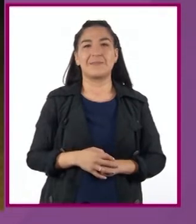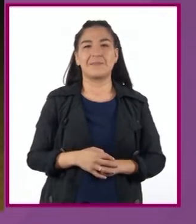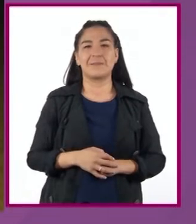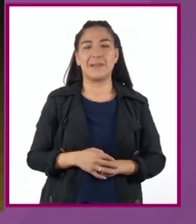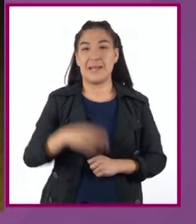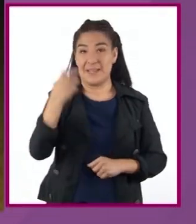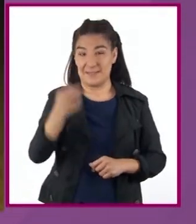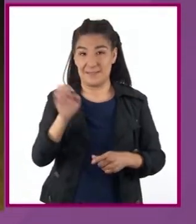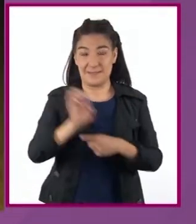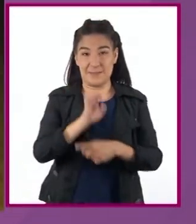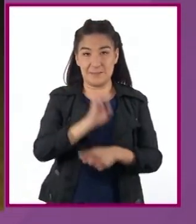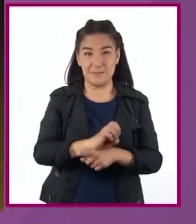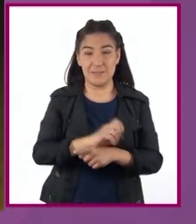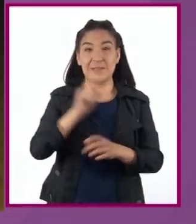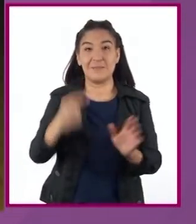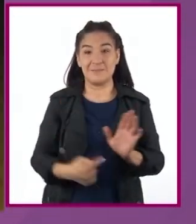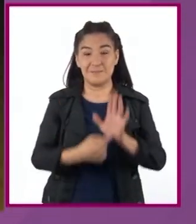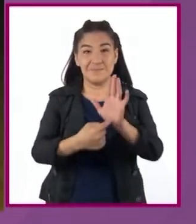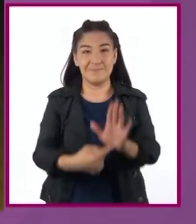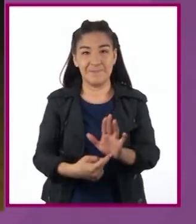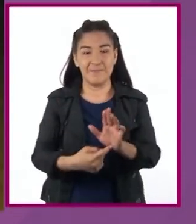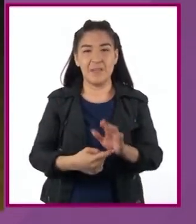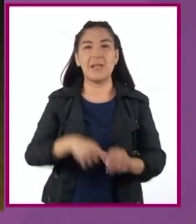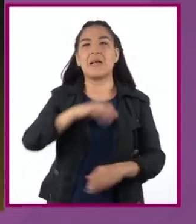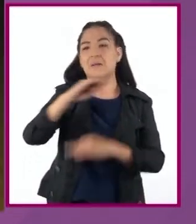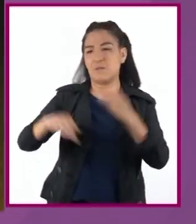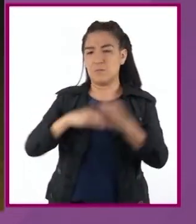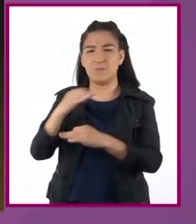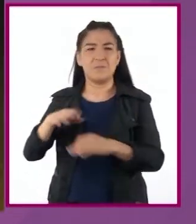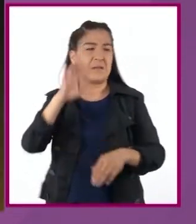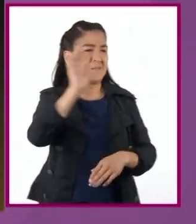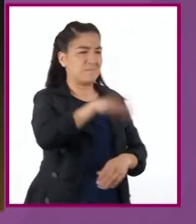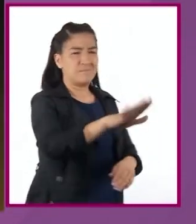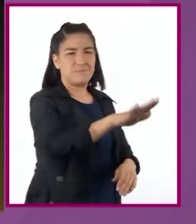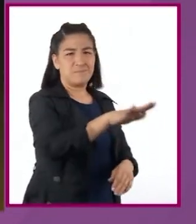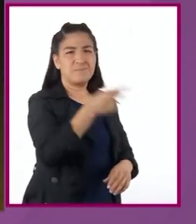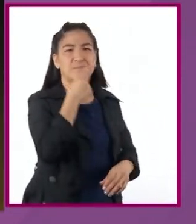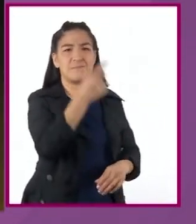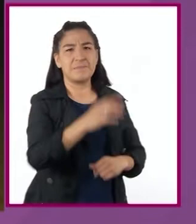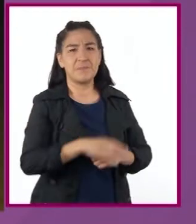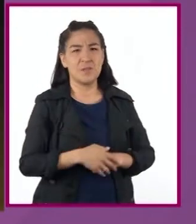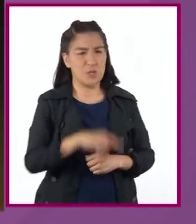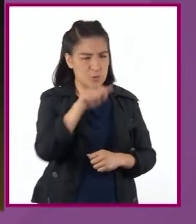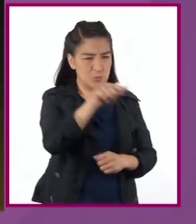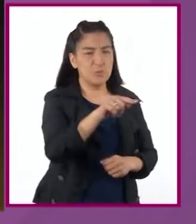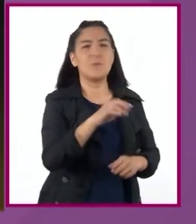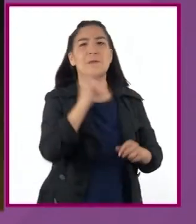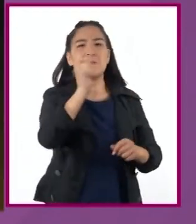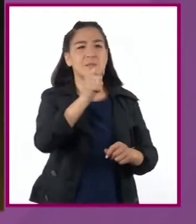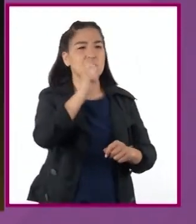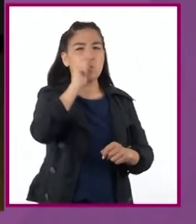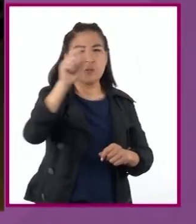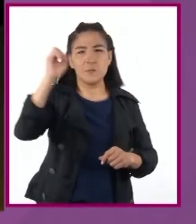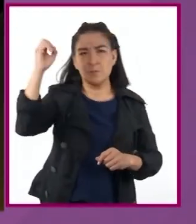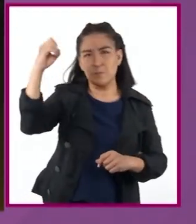Entonces, notando su presencia, los demás le dijeron: «Sé tú quien alumbres».